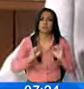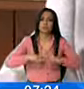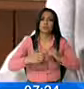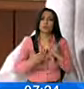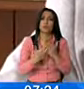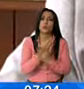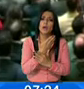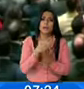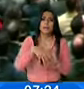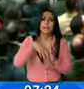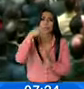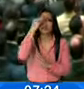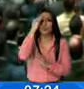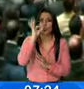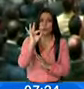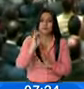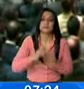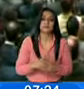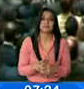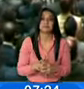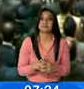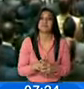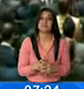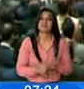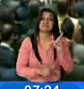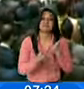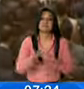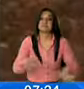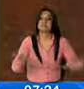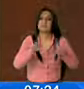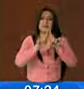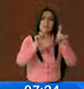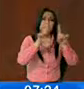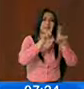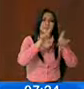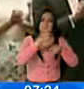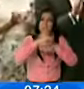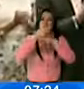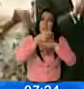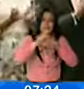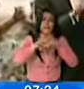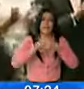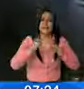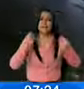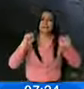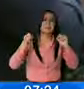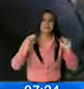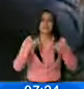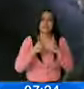nuevos emprendedores. Una expectativa que se teje en todos los ámbitos y estratos